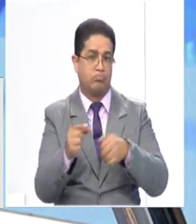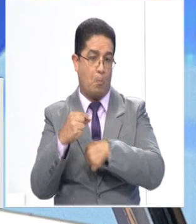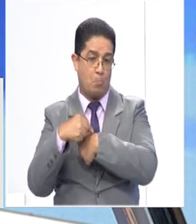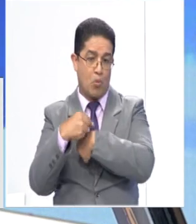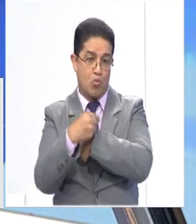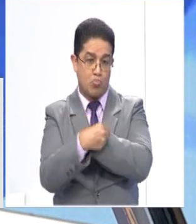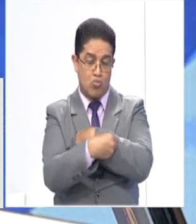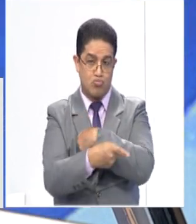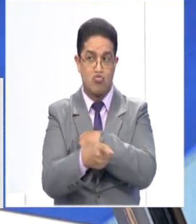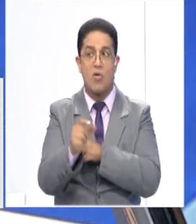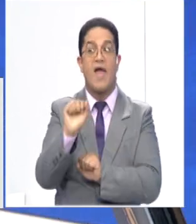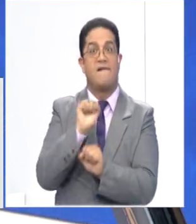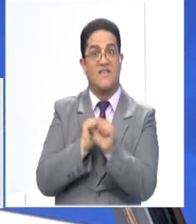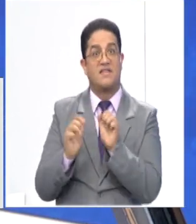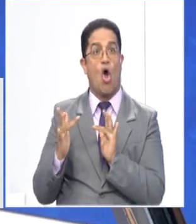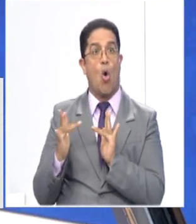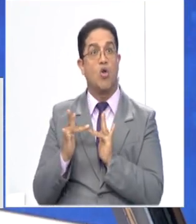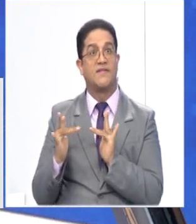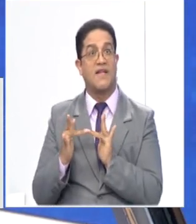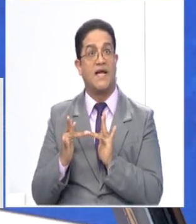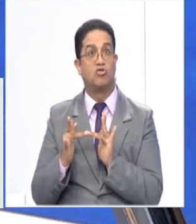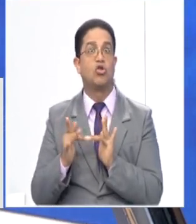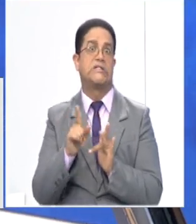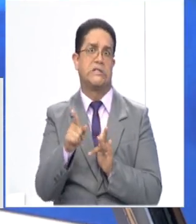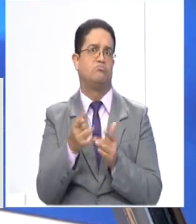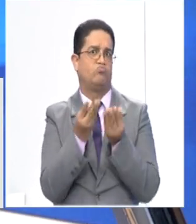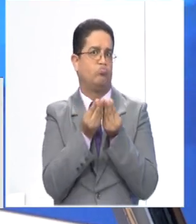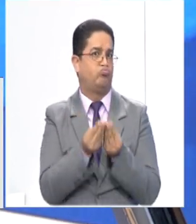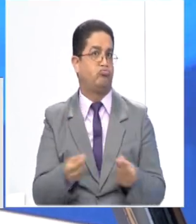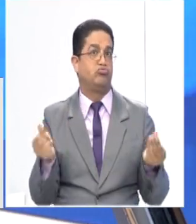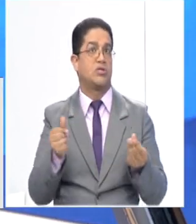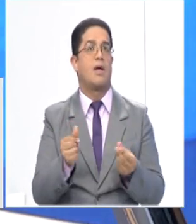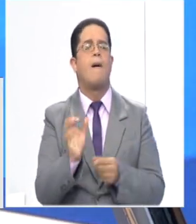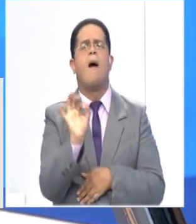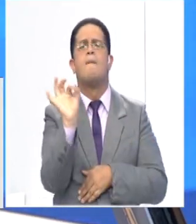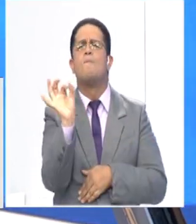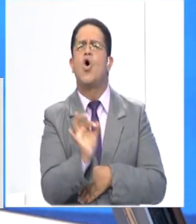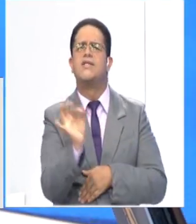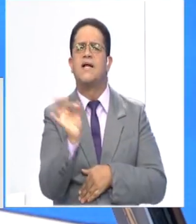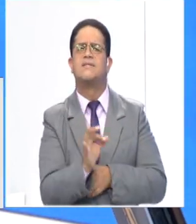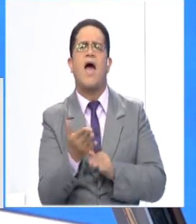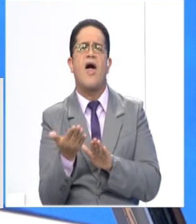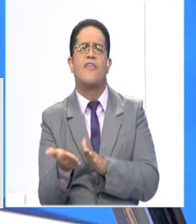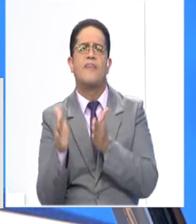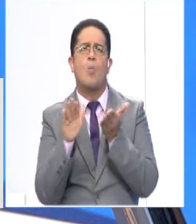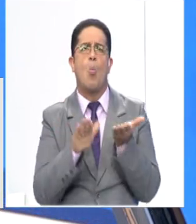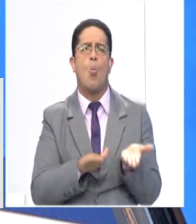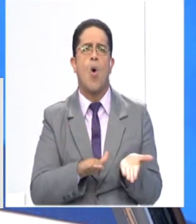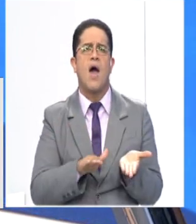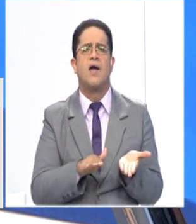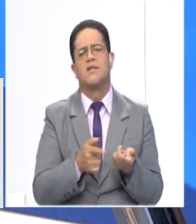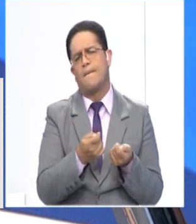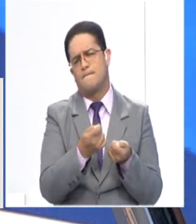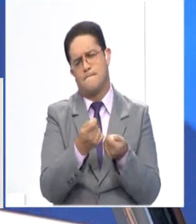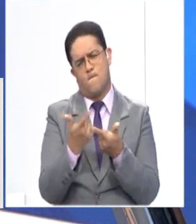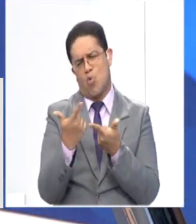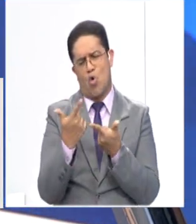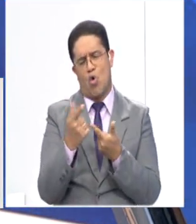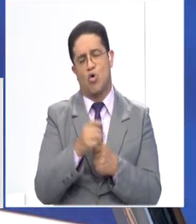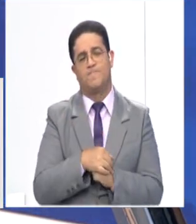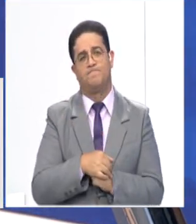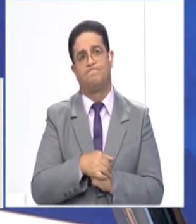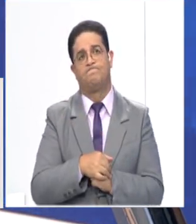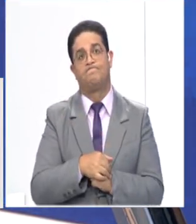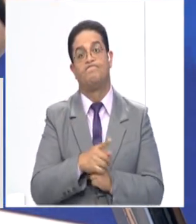evitar la transmisión a otras personas y se va a curar. El porcentaje de mortalidad de esta enfermedad es muy bajito.